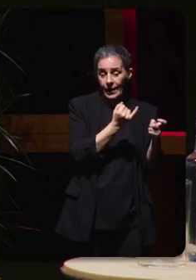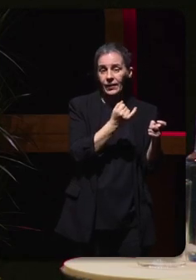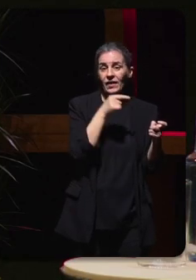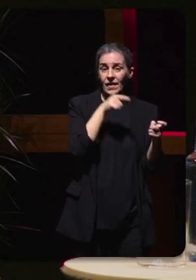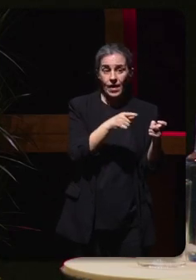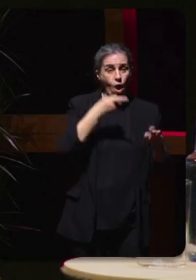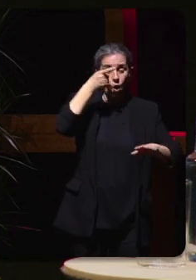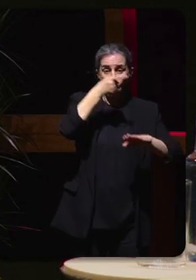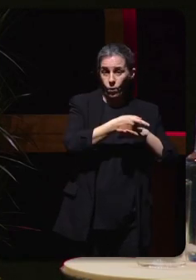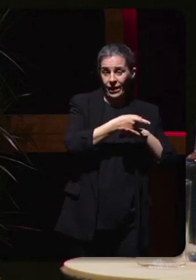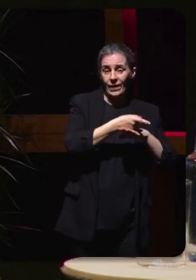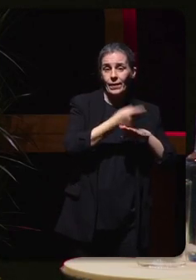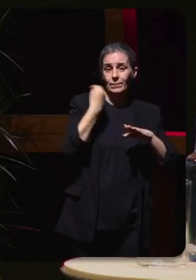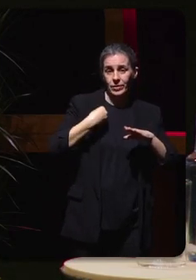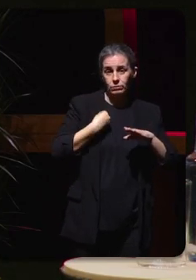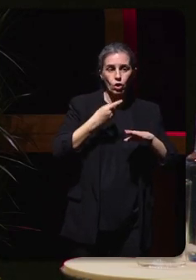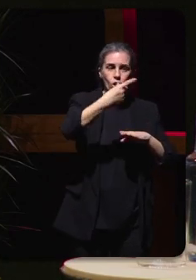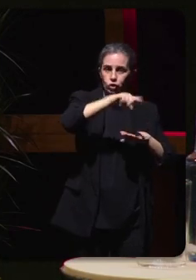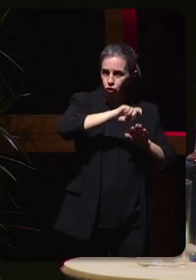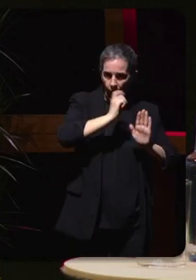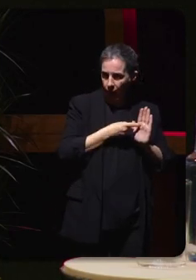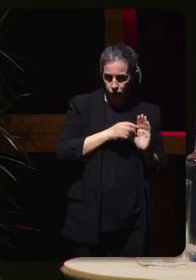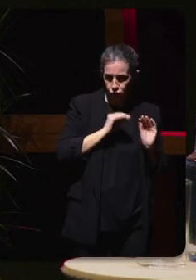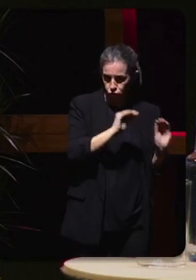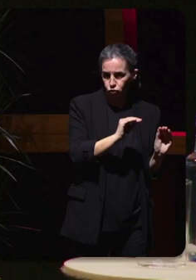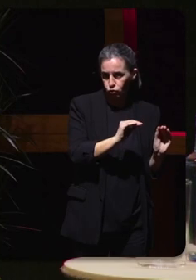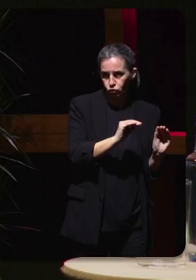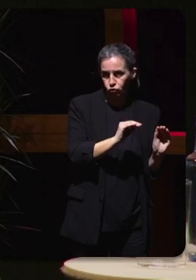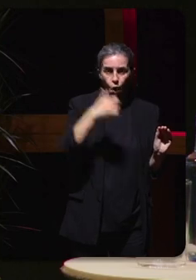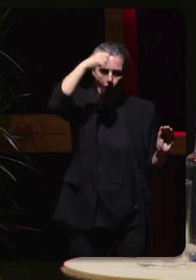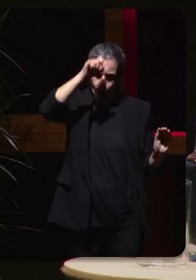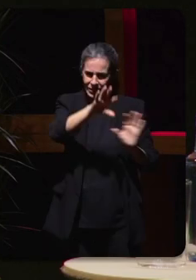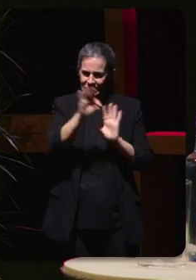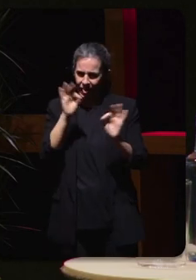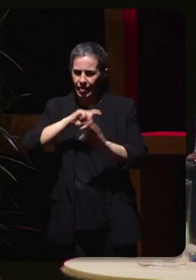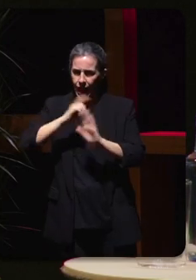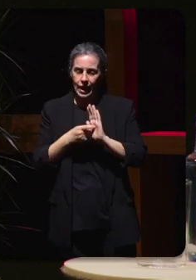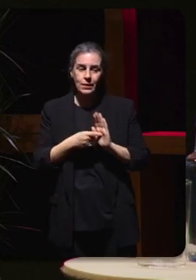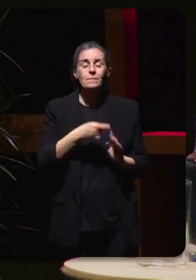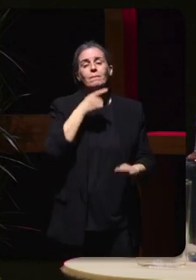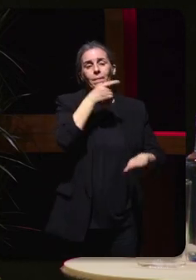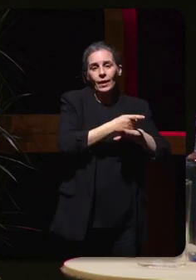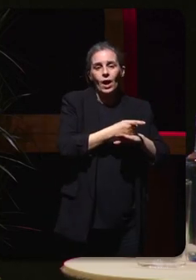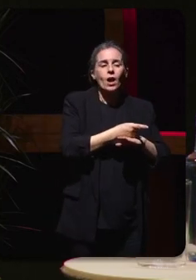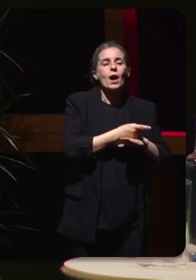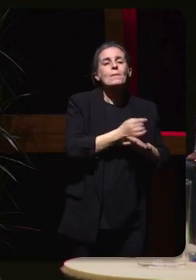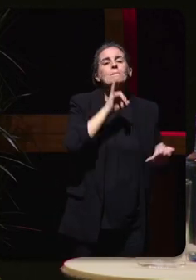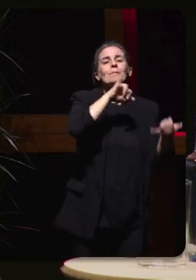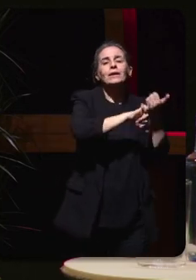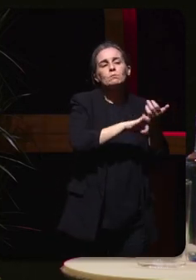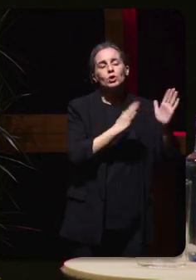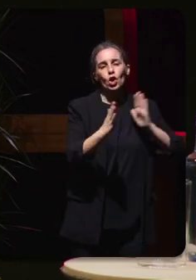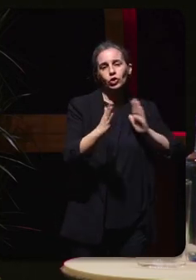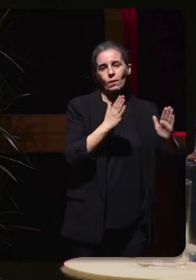a lo que llaman ellos, que establecen muy bien, evidentemente decidido por los hombres, ¿no?, lo que llaman matrimonio temporal,